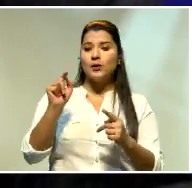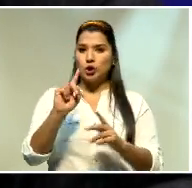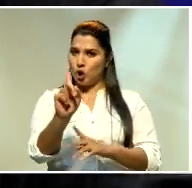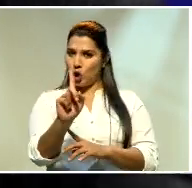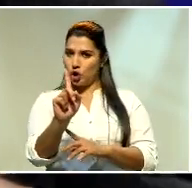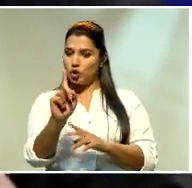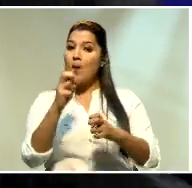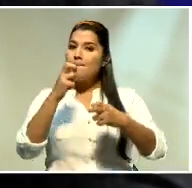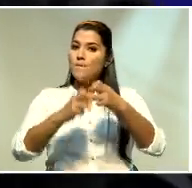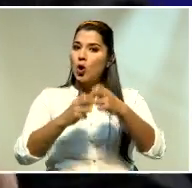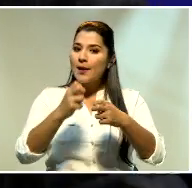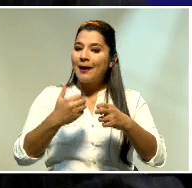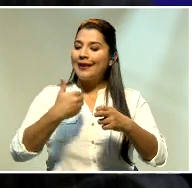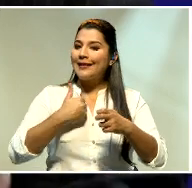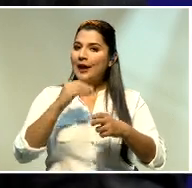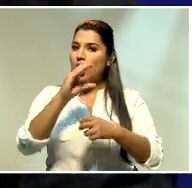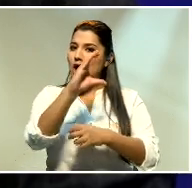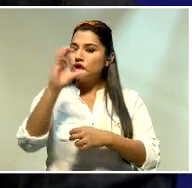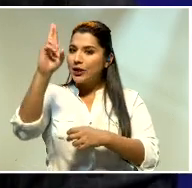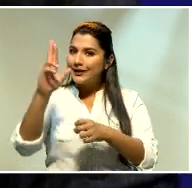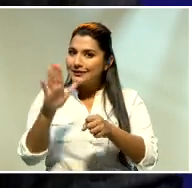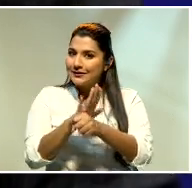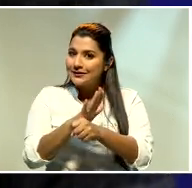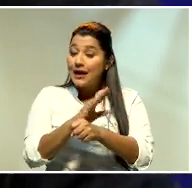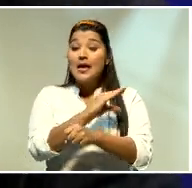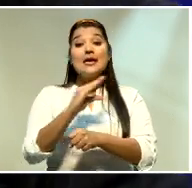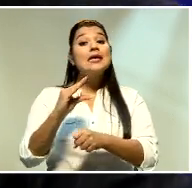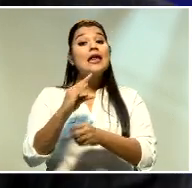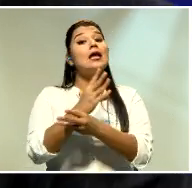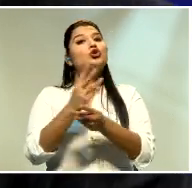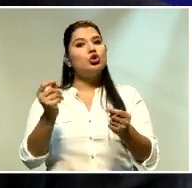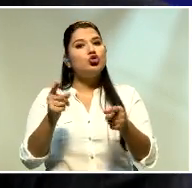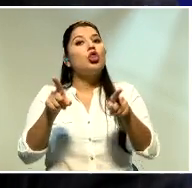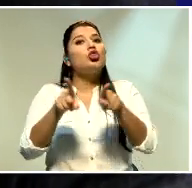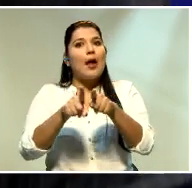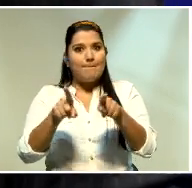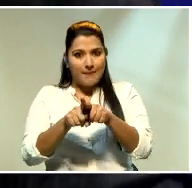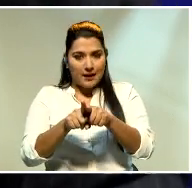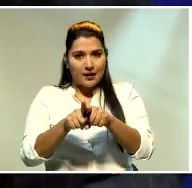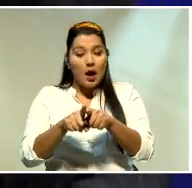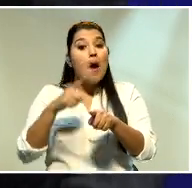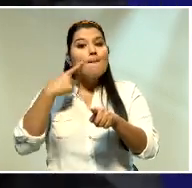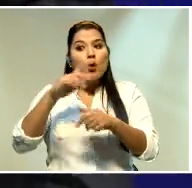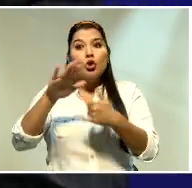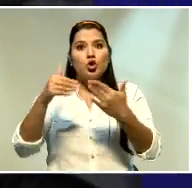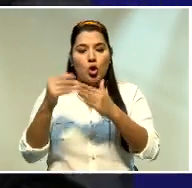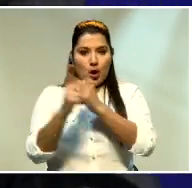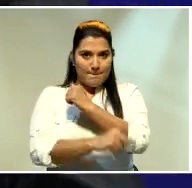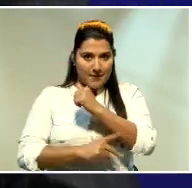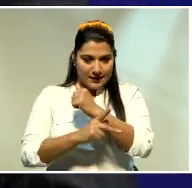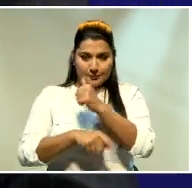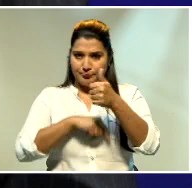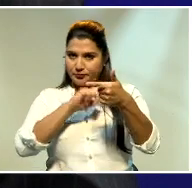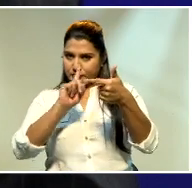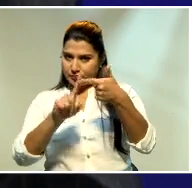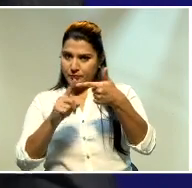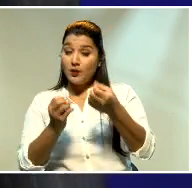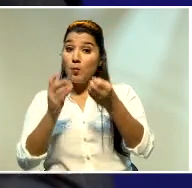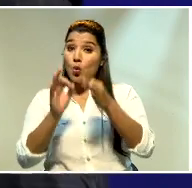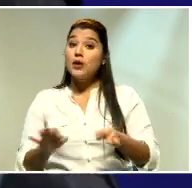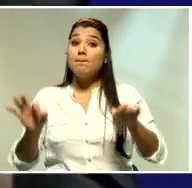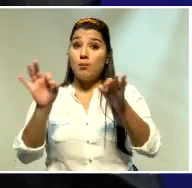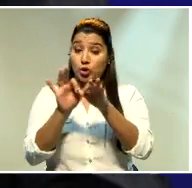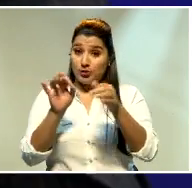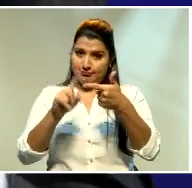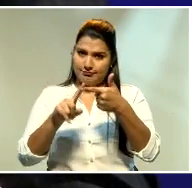la solución sea una solución país, donde han entrado muchos actores. La segunda, con los resultados concretos que usted menciona, que es importantísimo. En